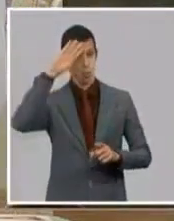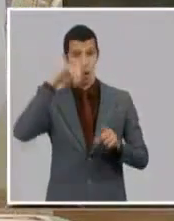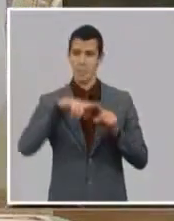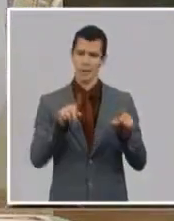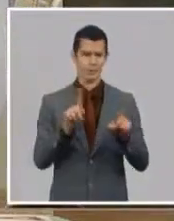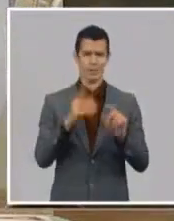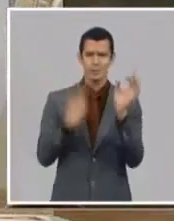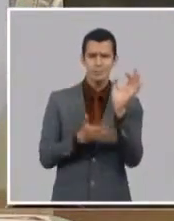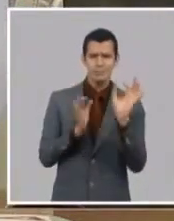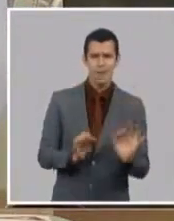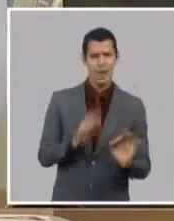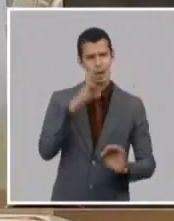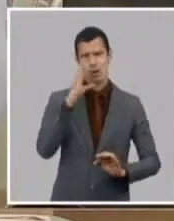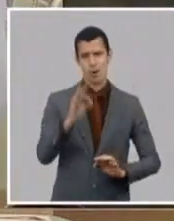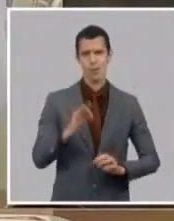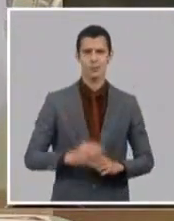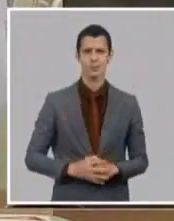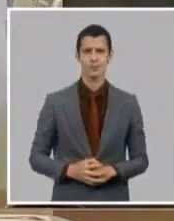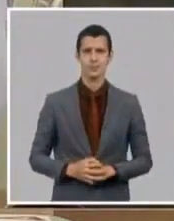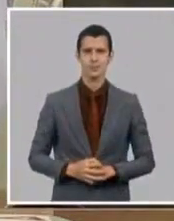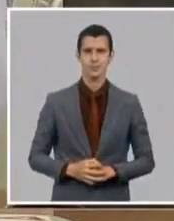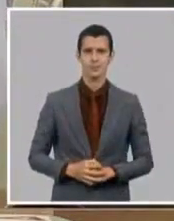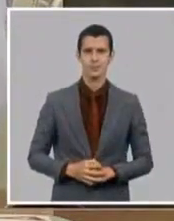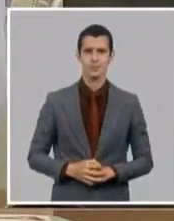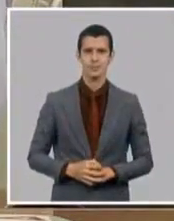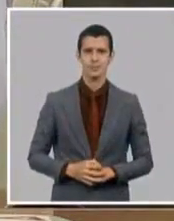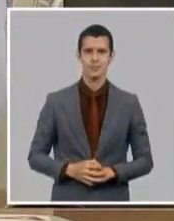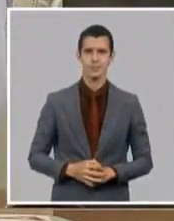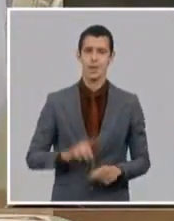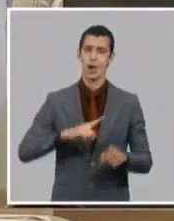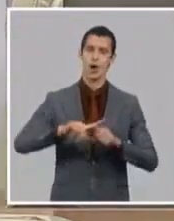con los hechos estos de celebración en Argentina.